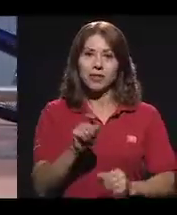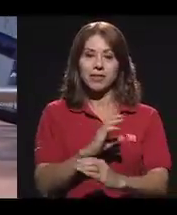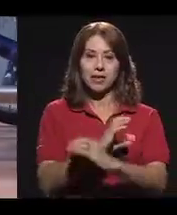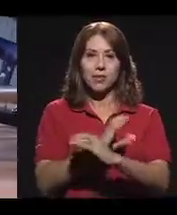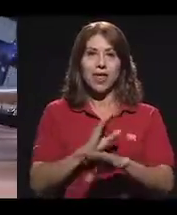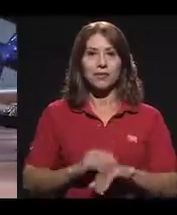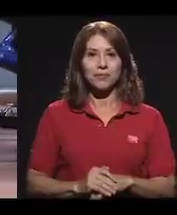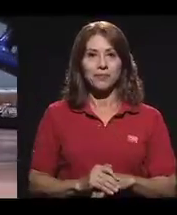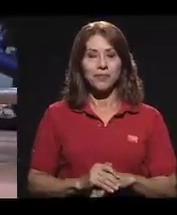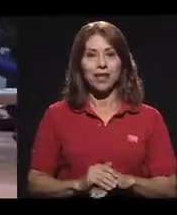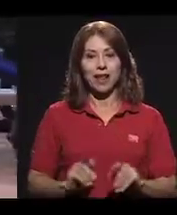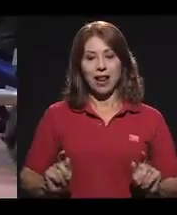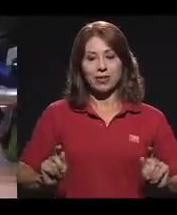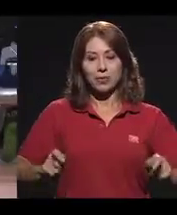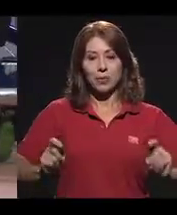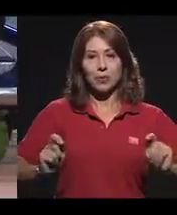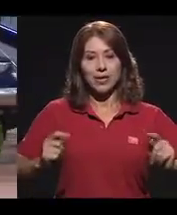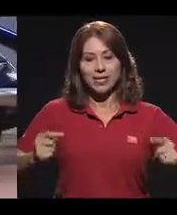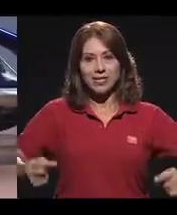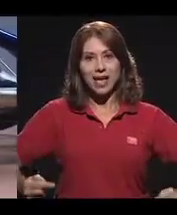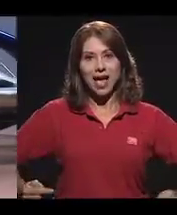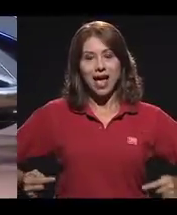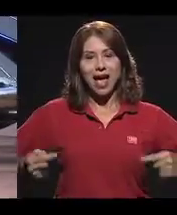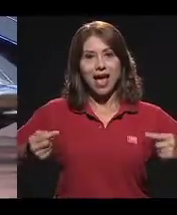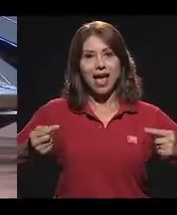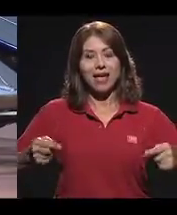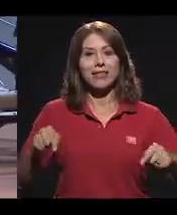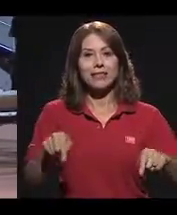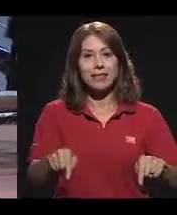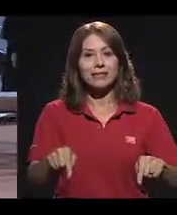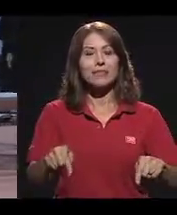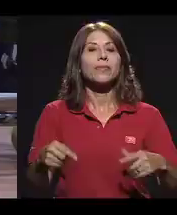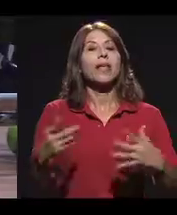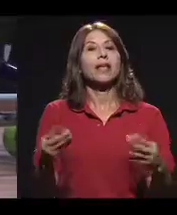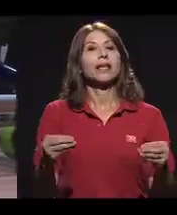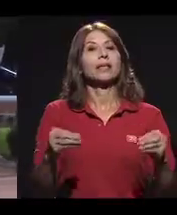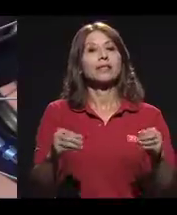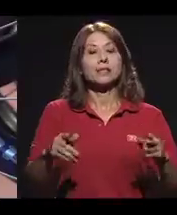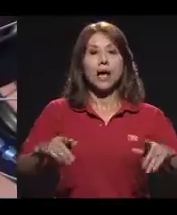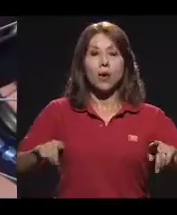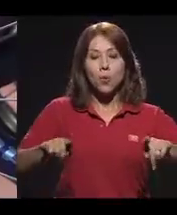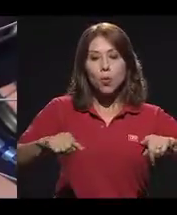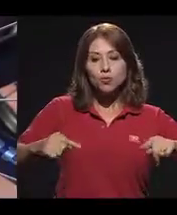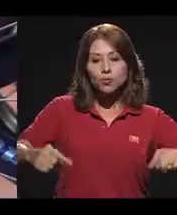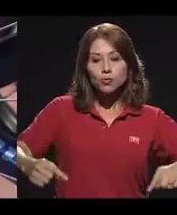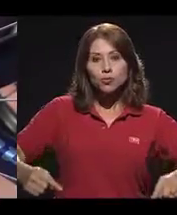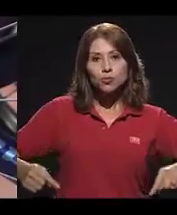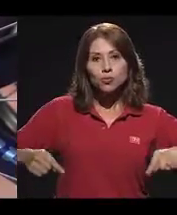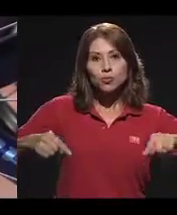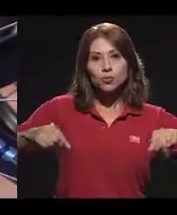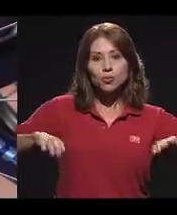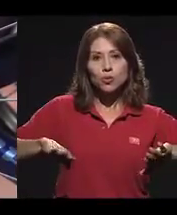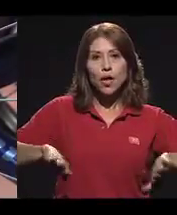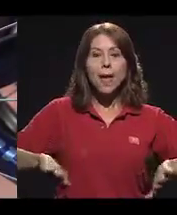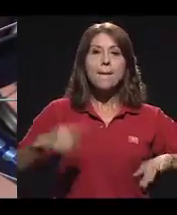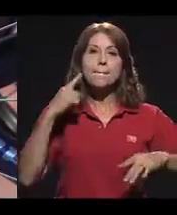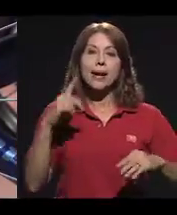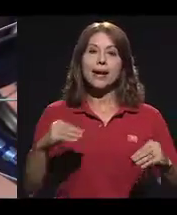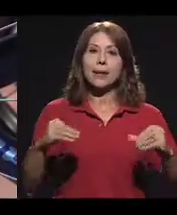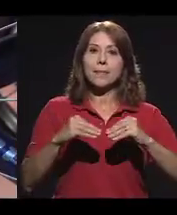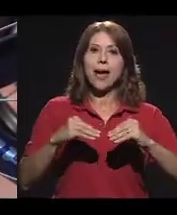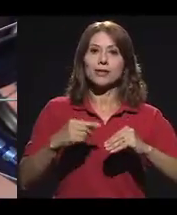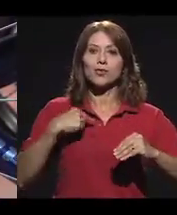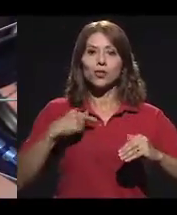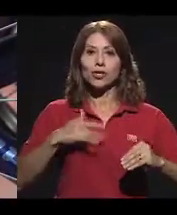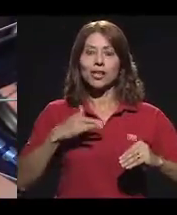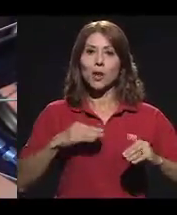básicamente. Las llantas están diagonalmente para que le den más estabilidad a uno para